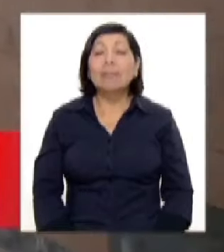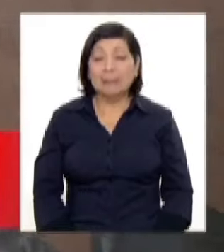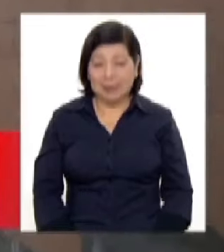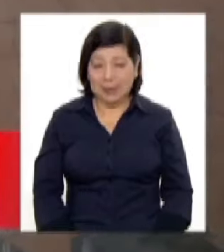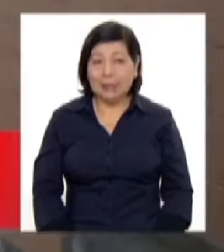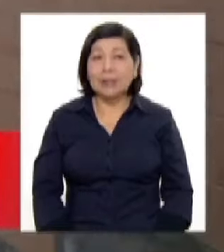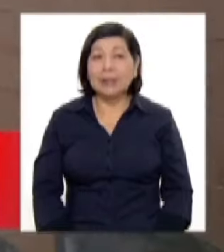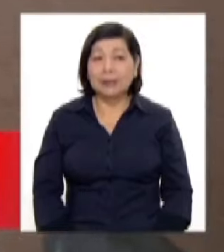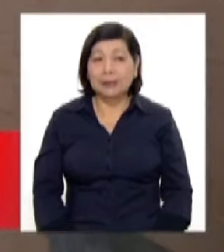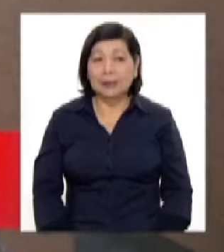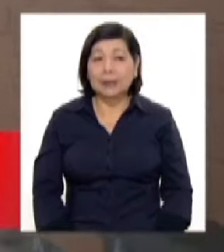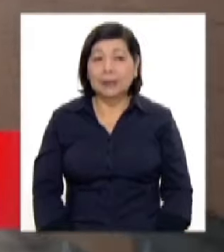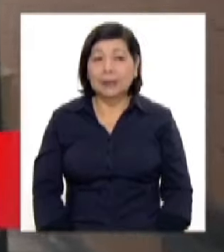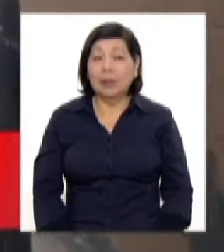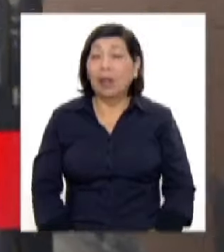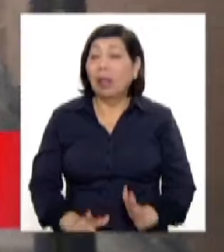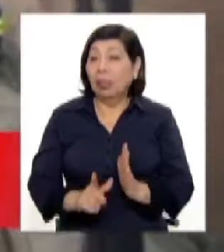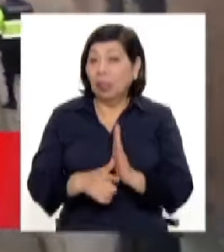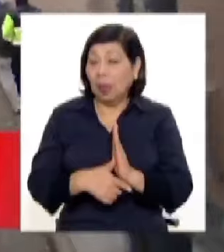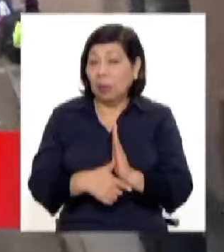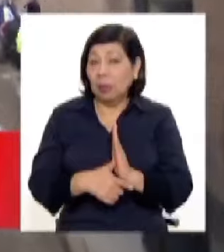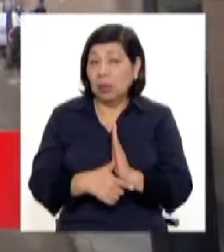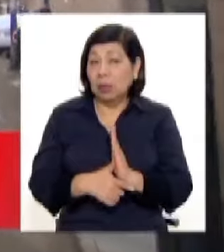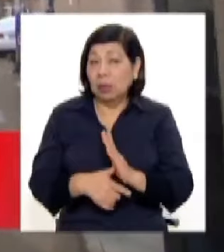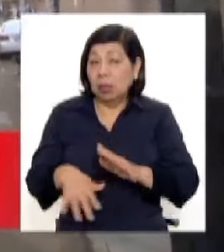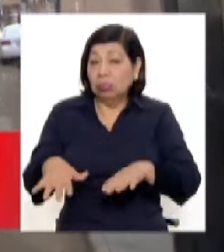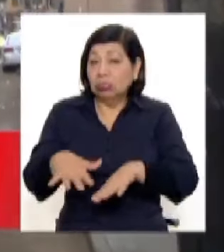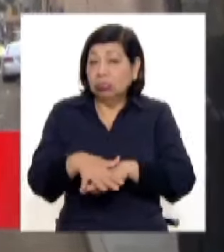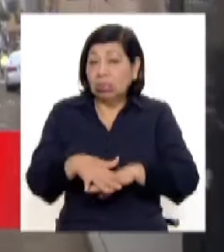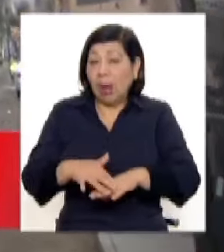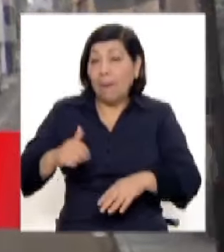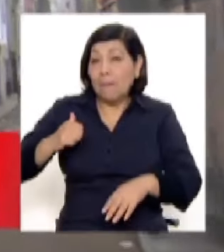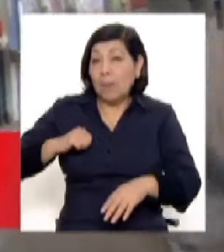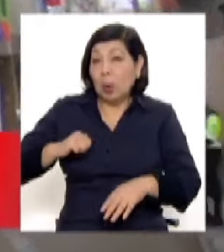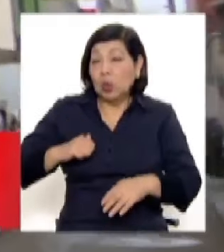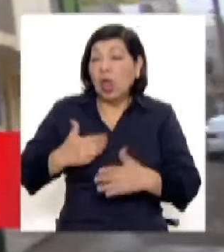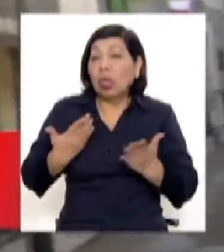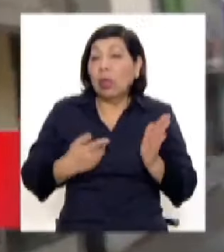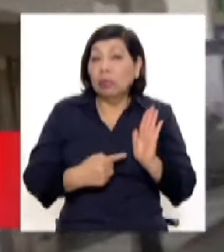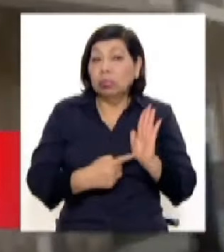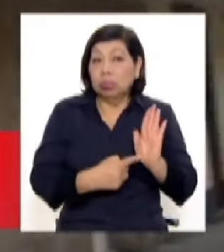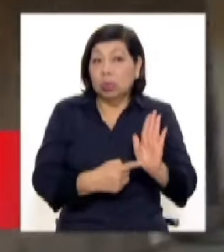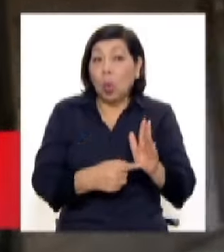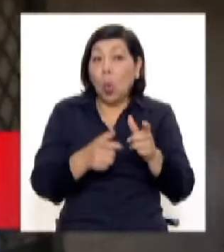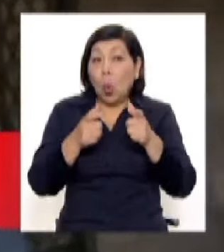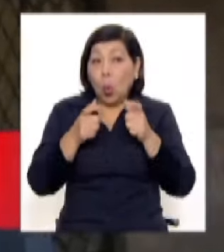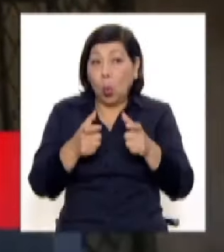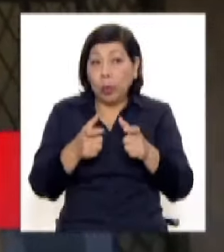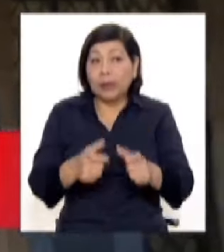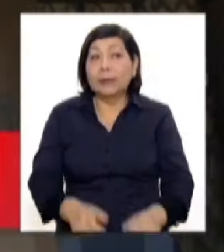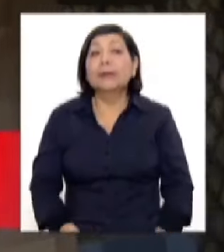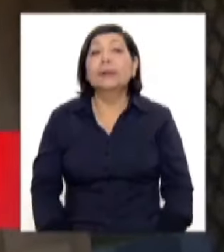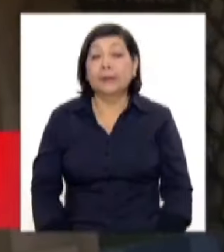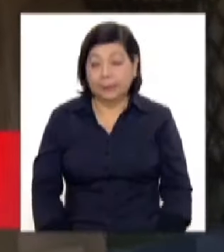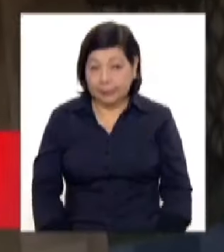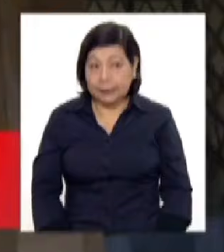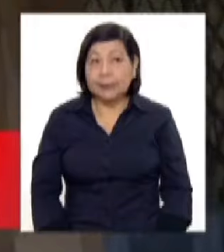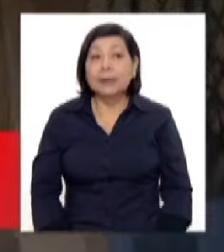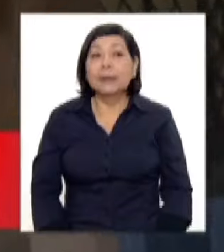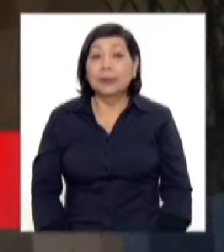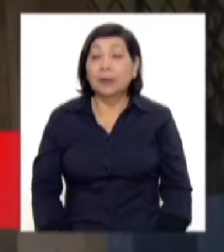Sí, precisamente en unos instantes se va a desarrollar una actividad de la municipalidad donde se va a presentar el resguardo, ¿correcto, señor?